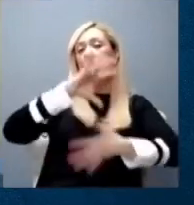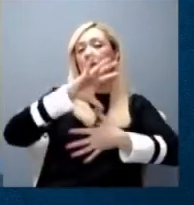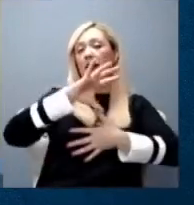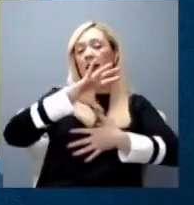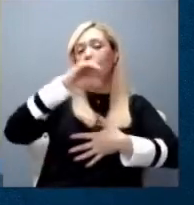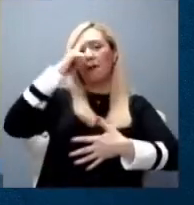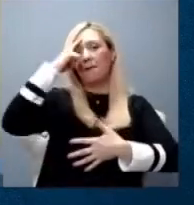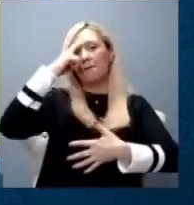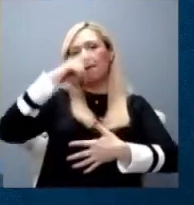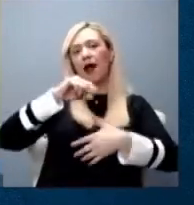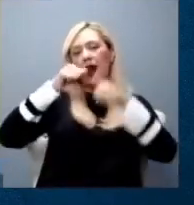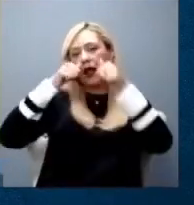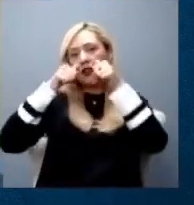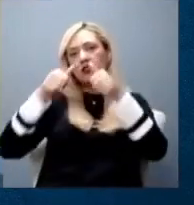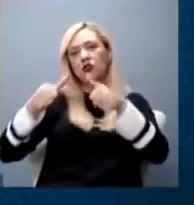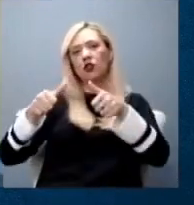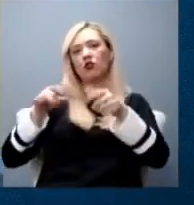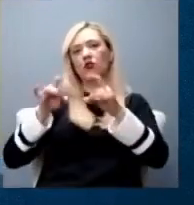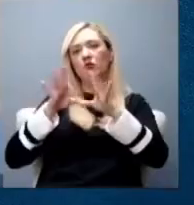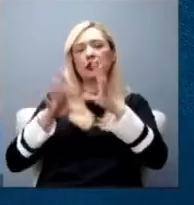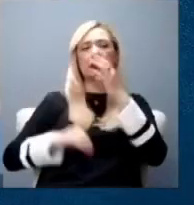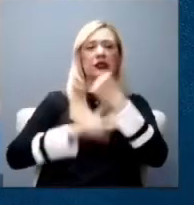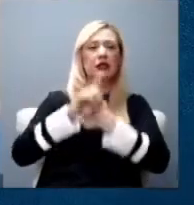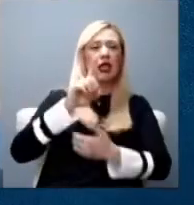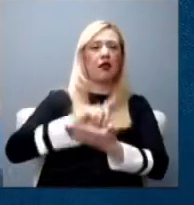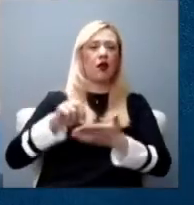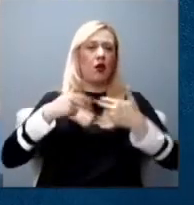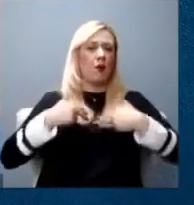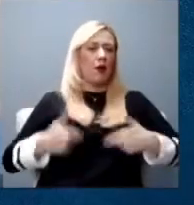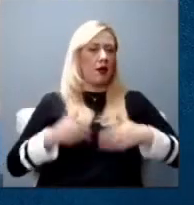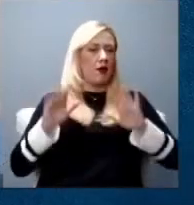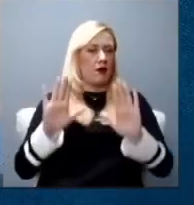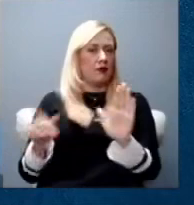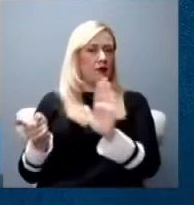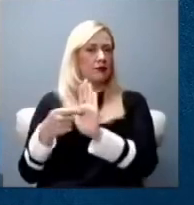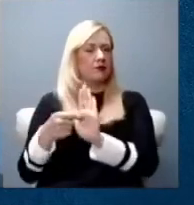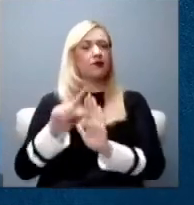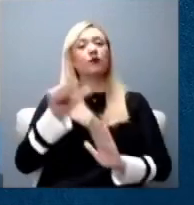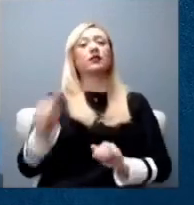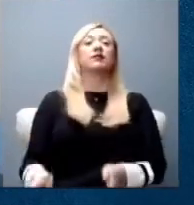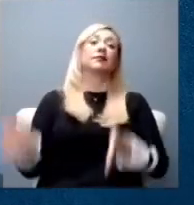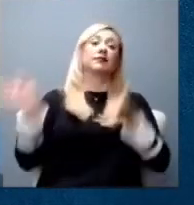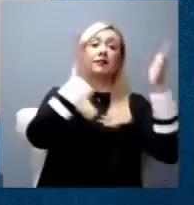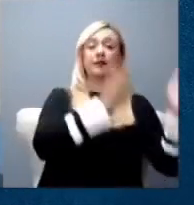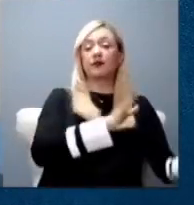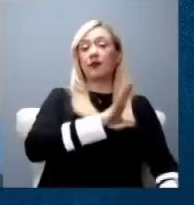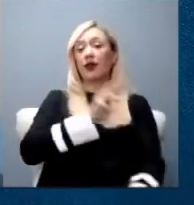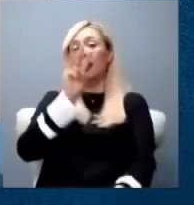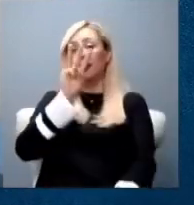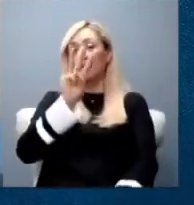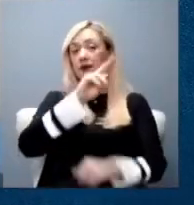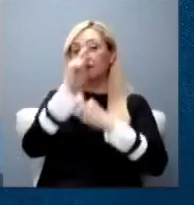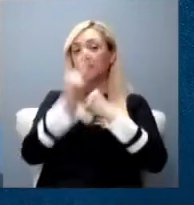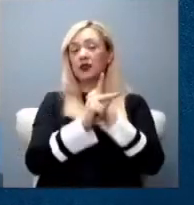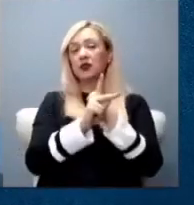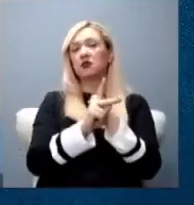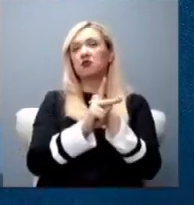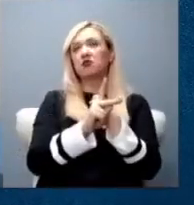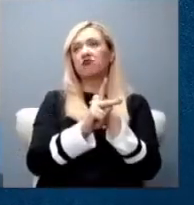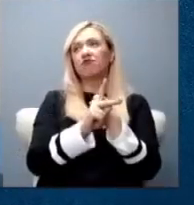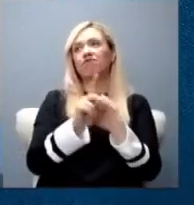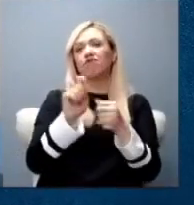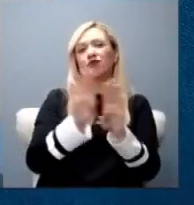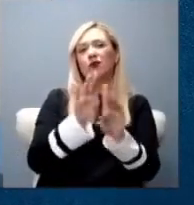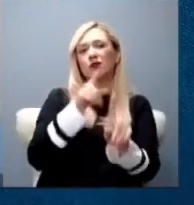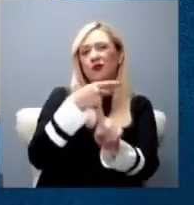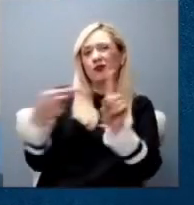Declaración Americana sobre los Derechos y Deberes del Hombre. Esos 11 estados. Luego hay 3 estados que tienen un compromiso medio. ¿Por qué? Porque